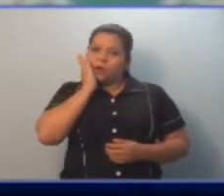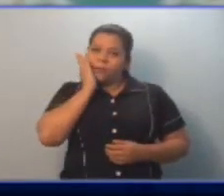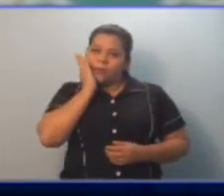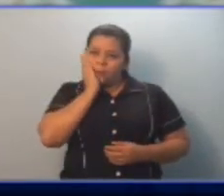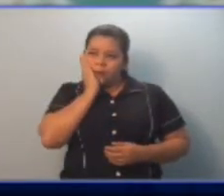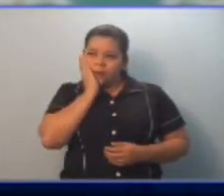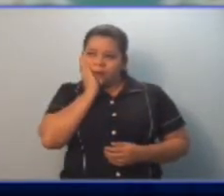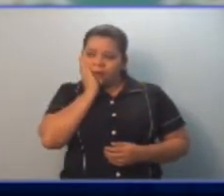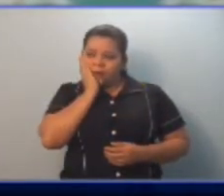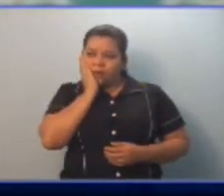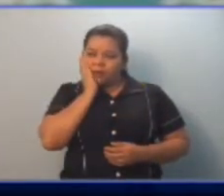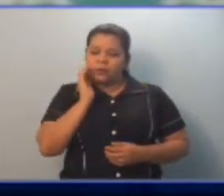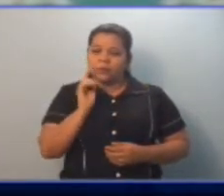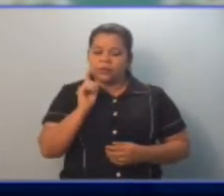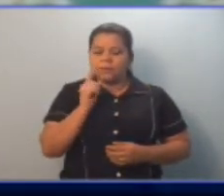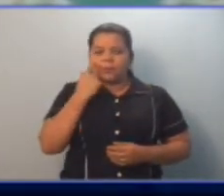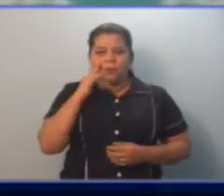que